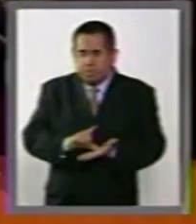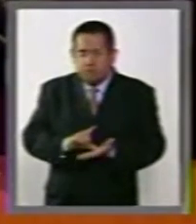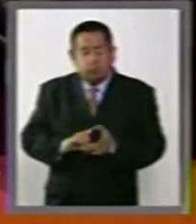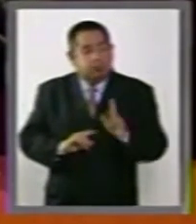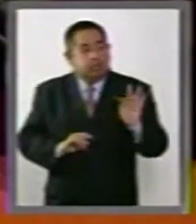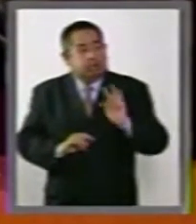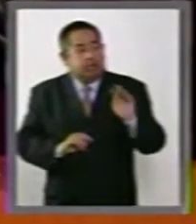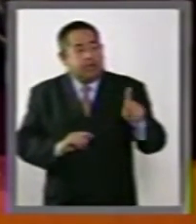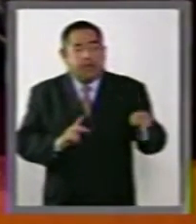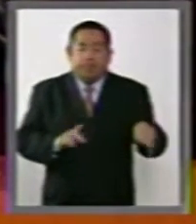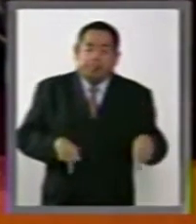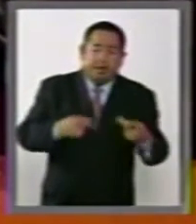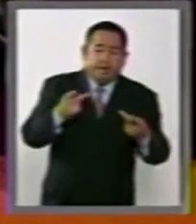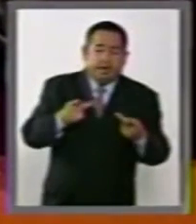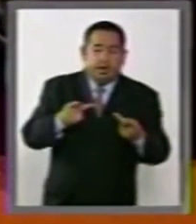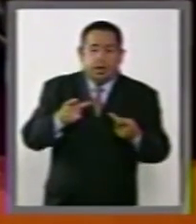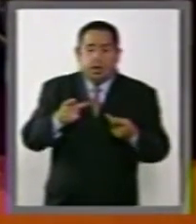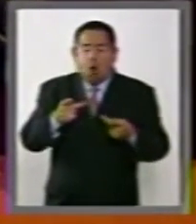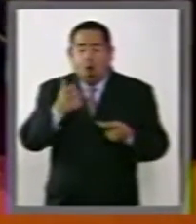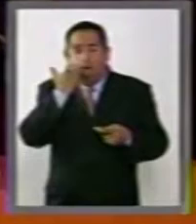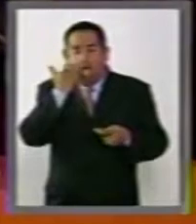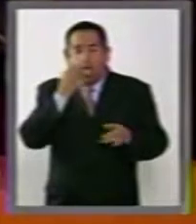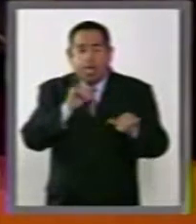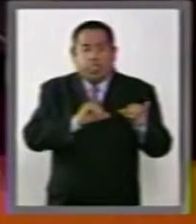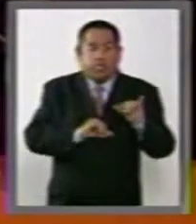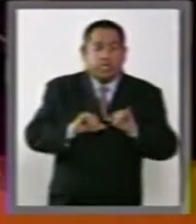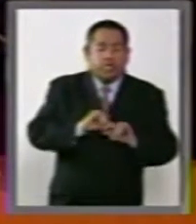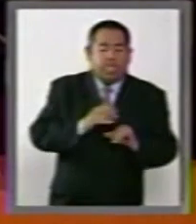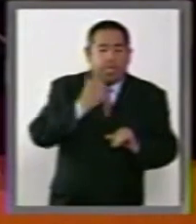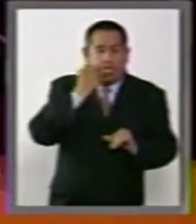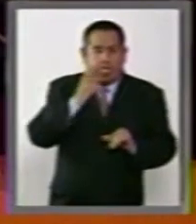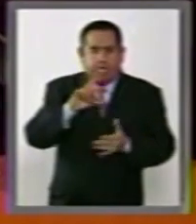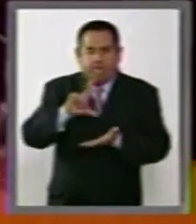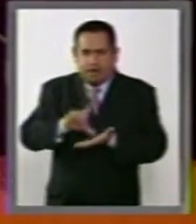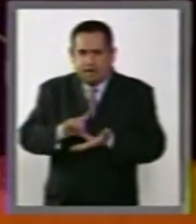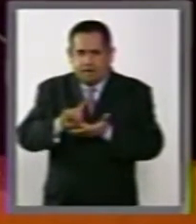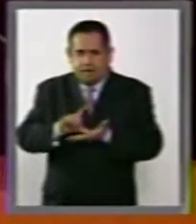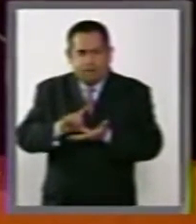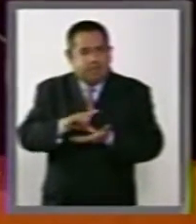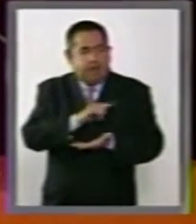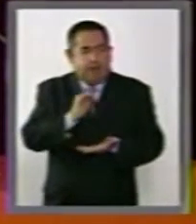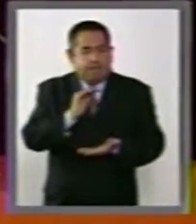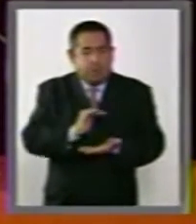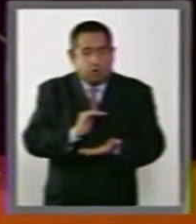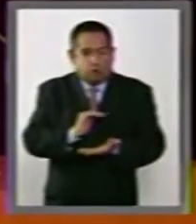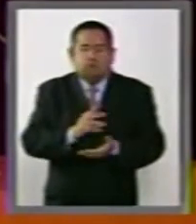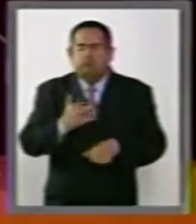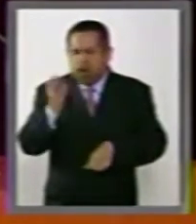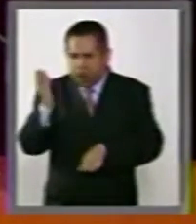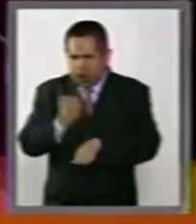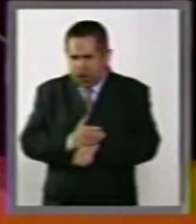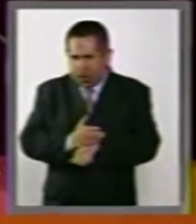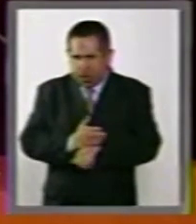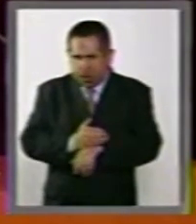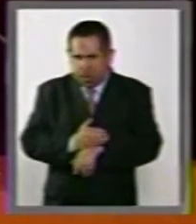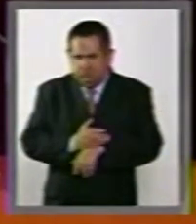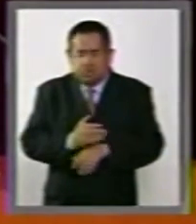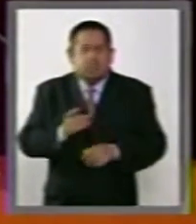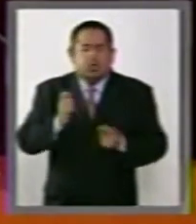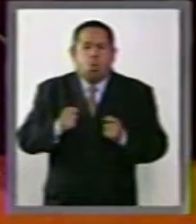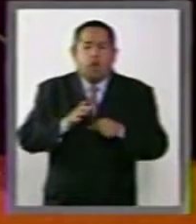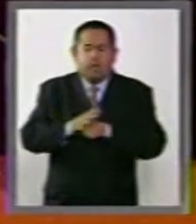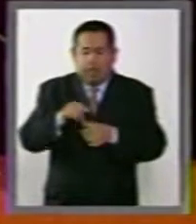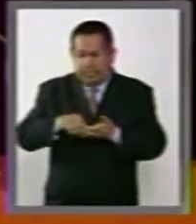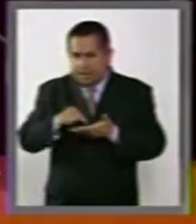quien no vendiera, suministrara, enajenara los litros completos, lo que le llamamos las mermas. Y se hablaba de una